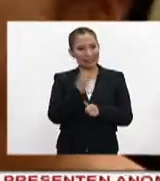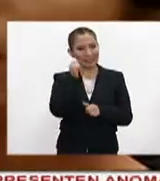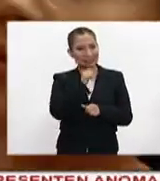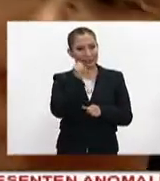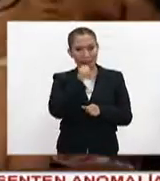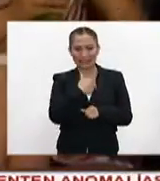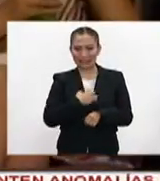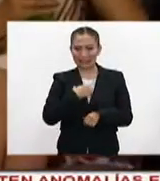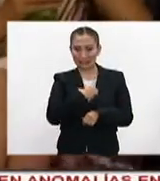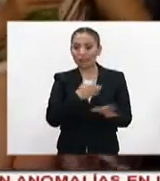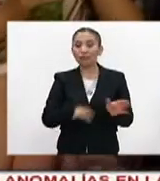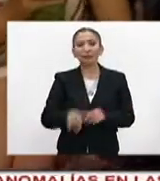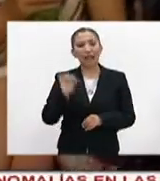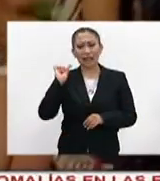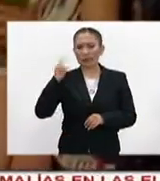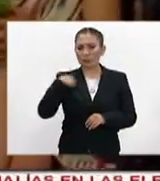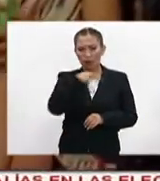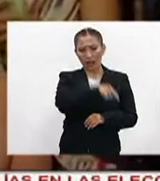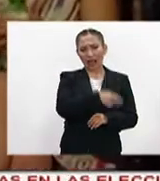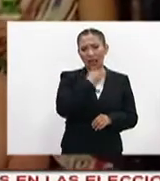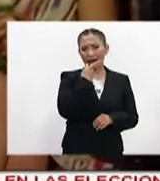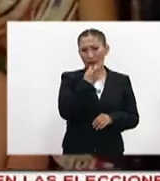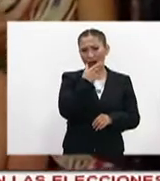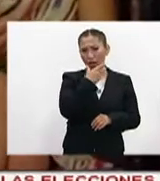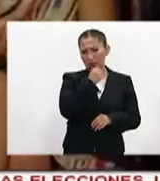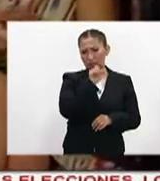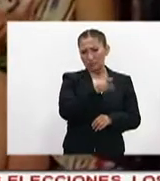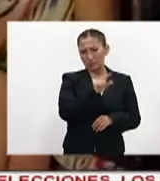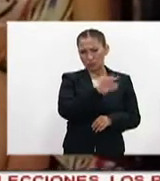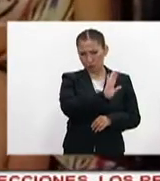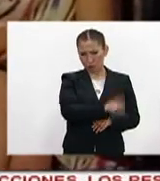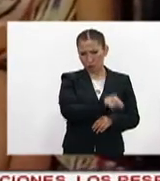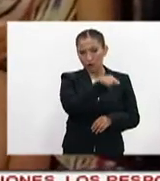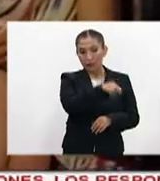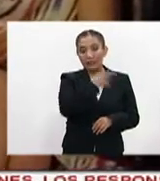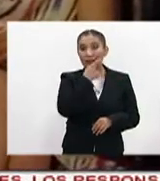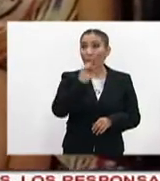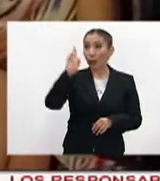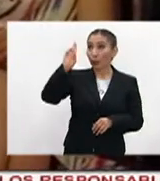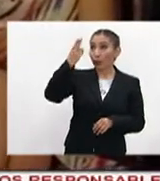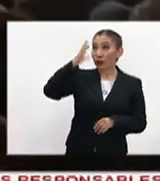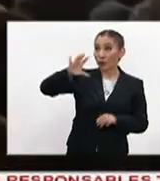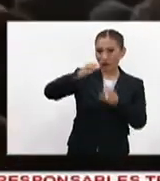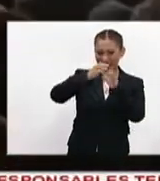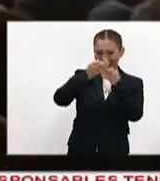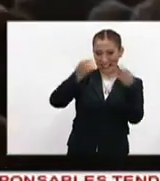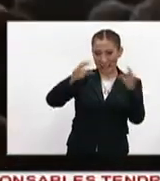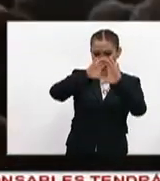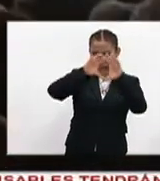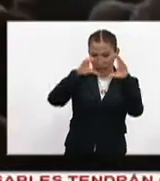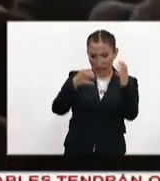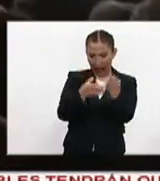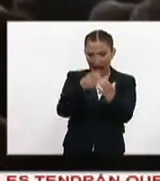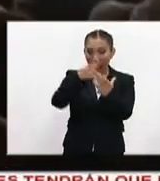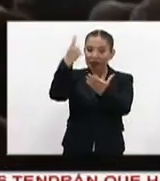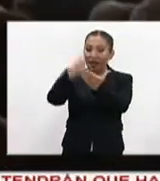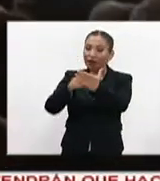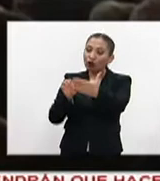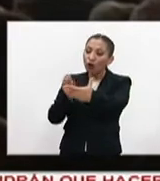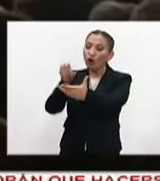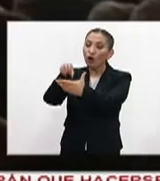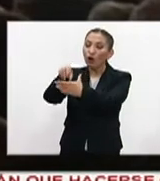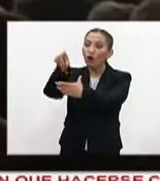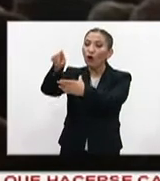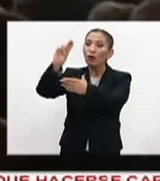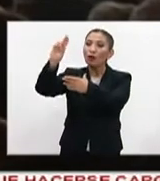Claro. Hace poco hizo unas declaraciones Stephen Hawking de que el universo, bueno, más bien el planeta Tierra, dentro del universo, iba